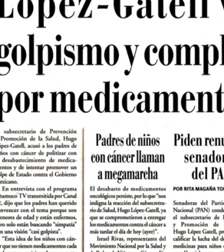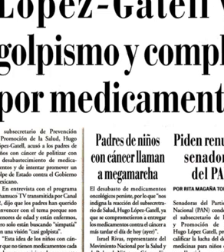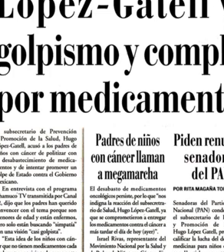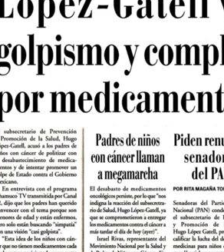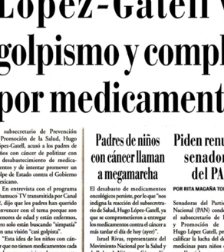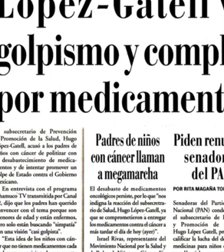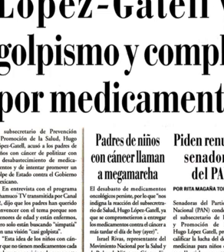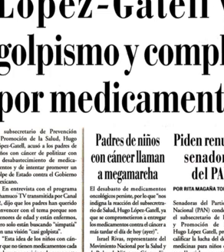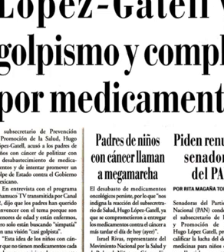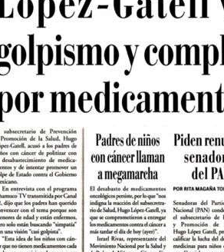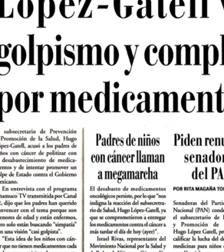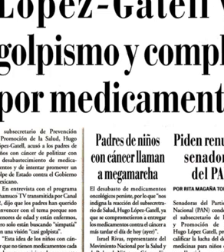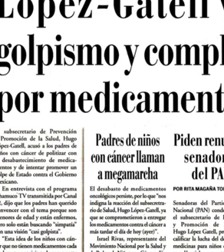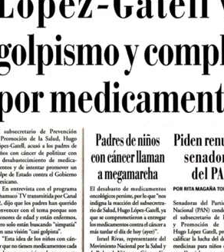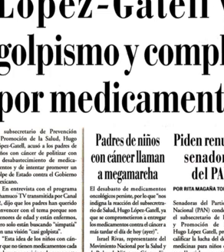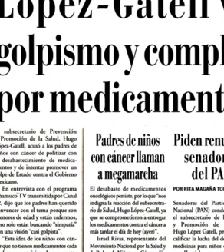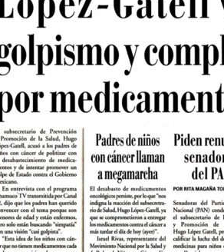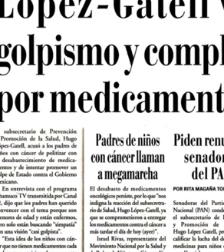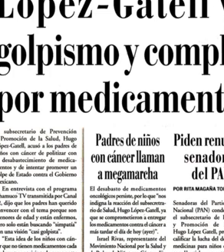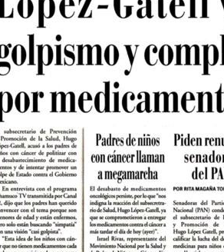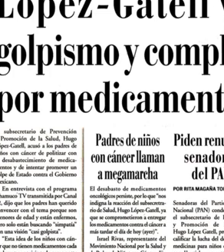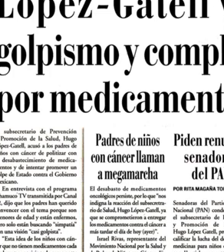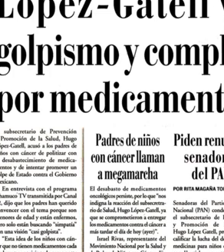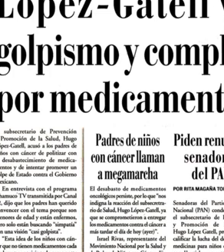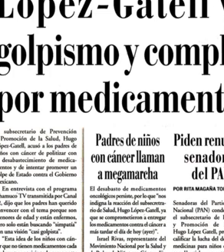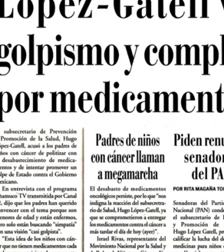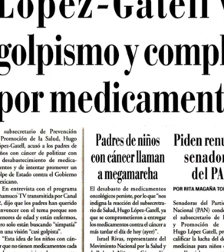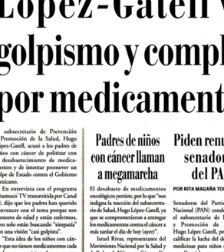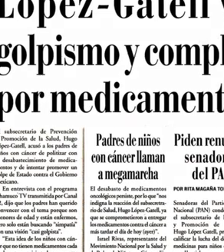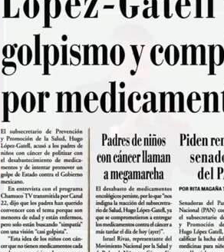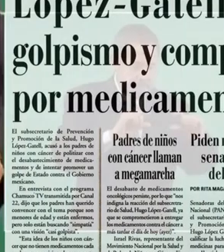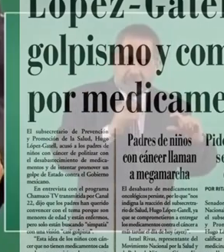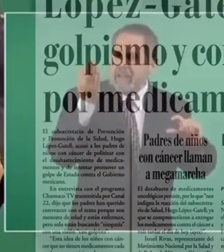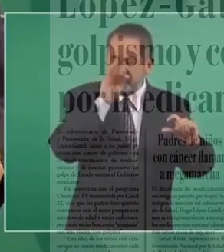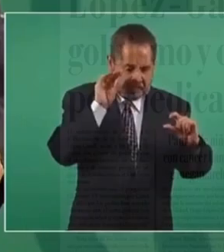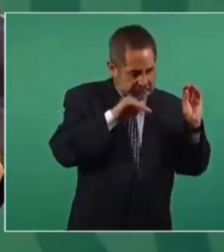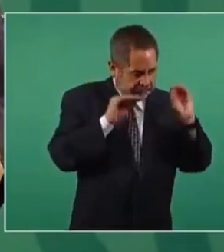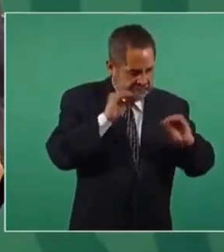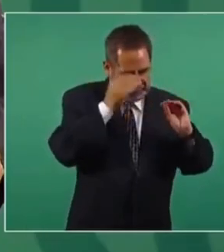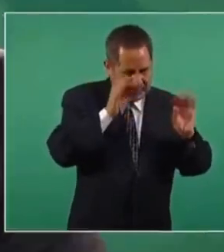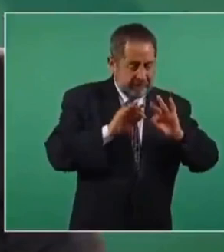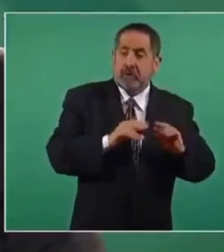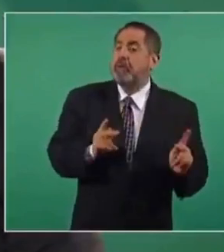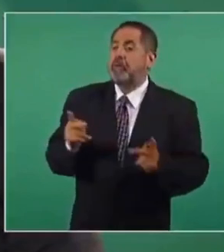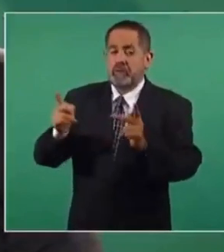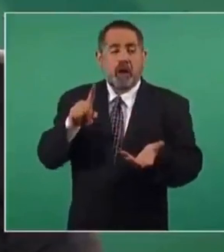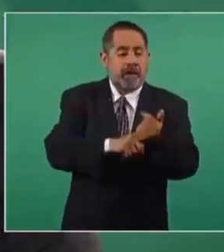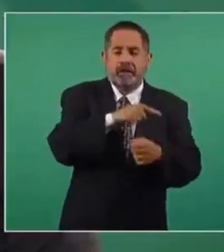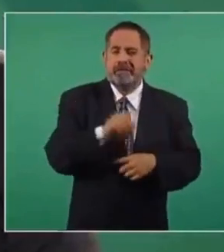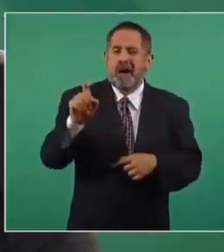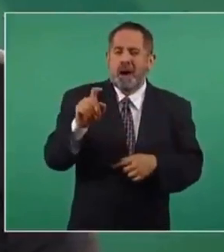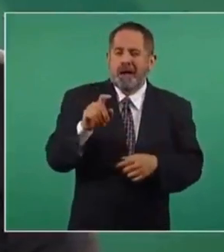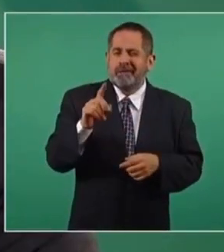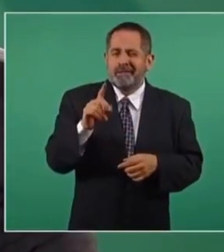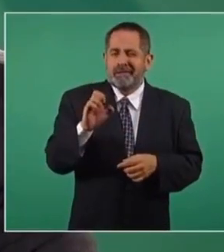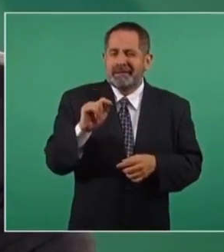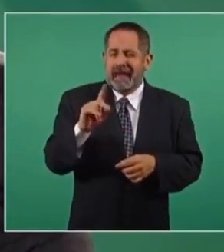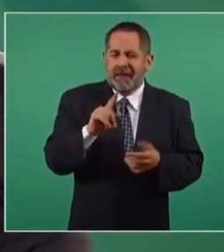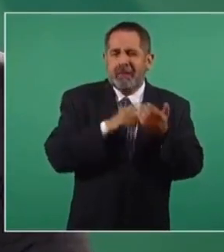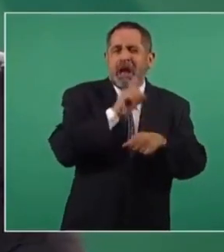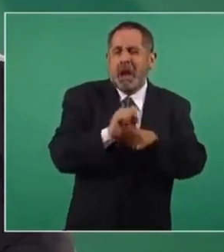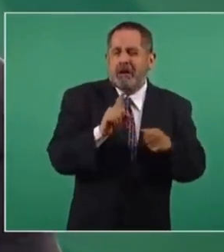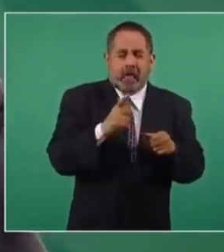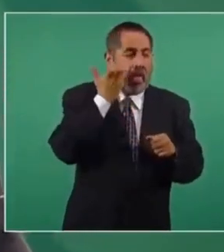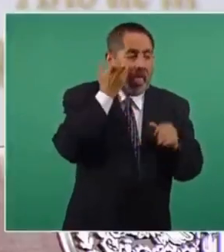como se demostró en algunos casos, adulteraban los medicamentos o agua destilada. Entonces,